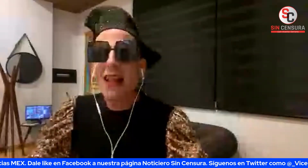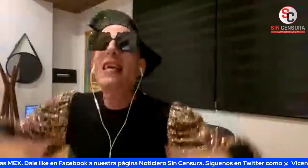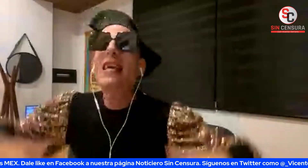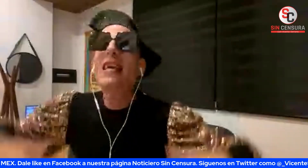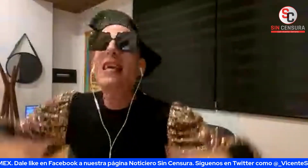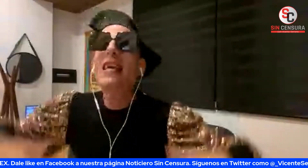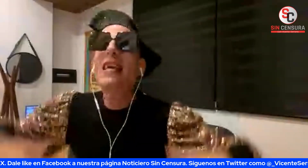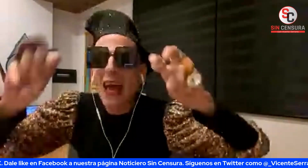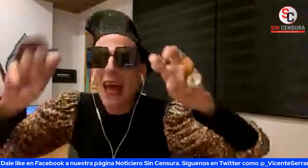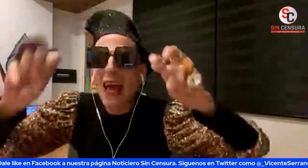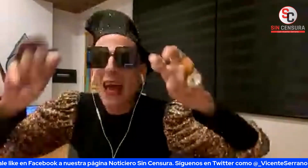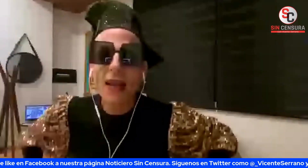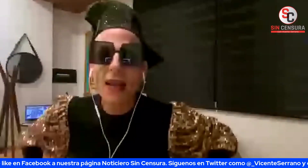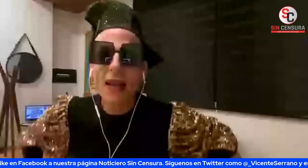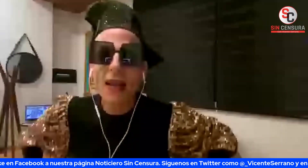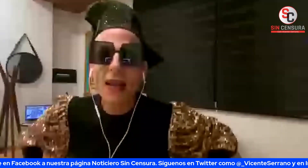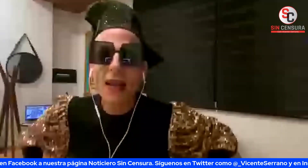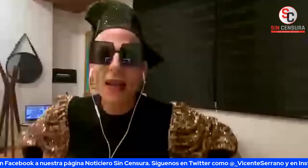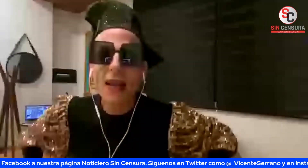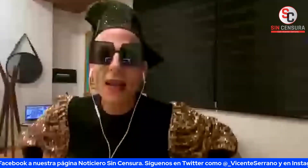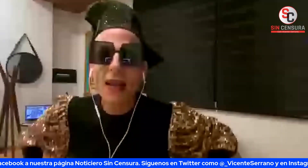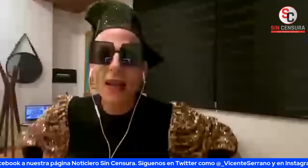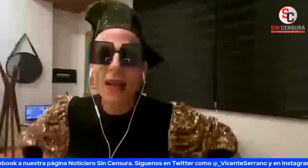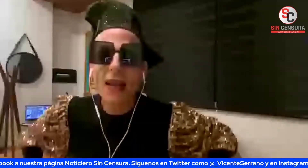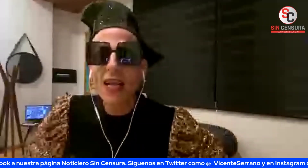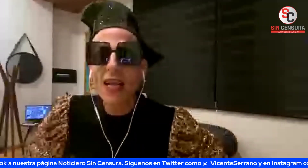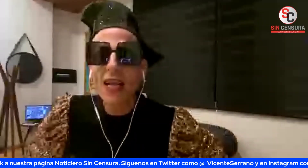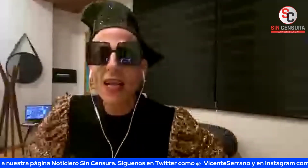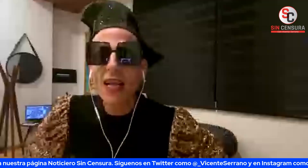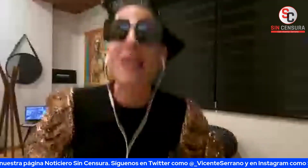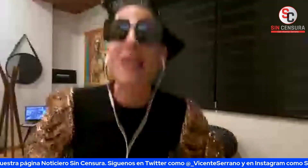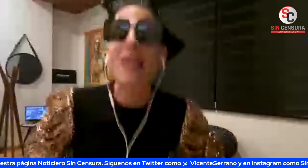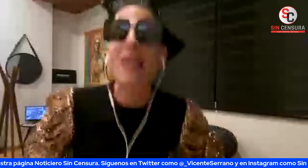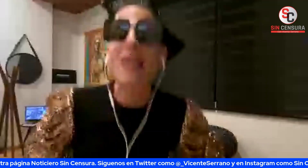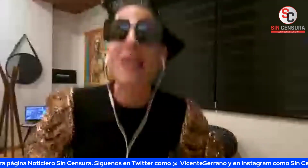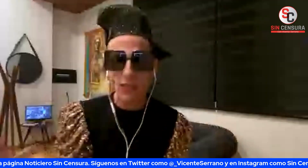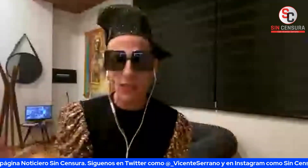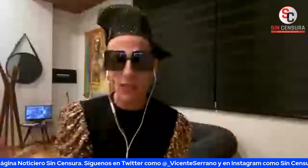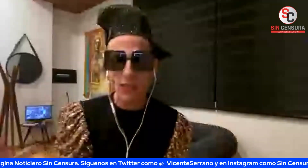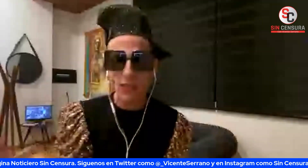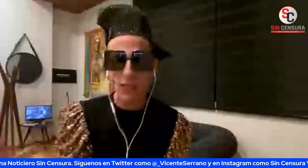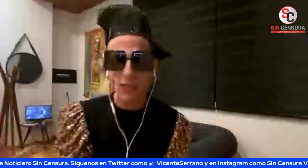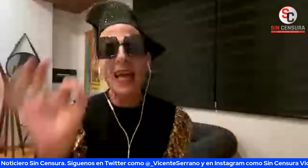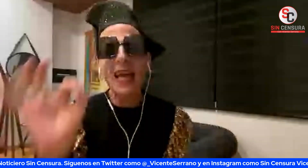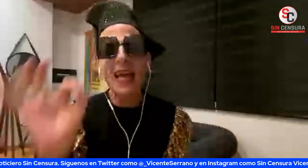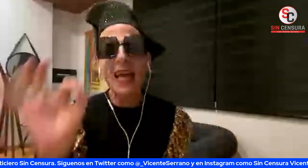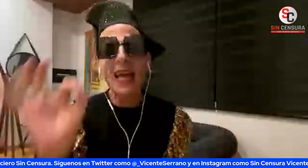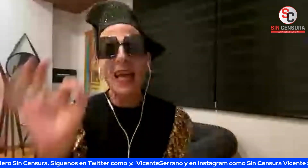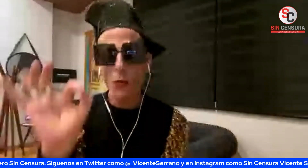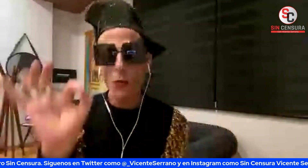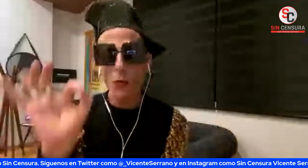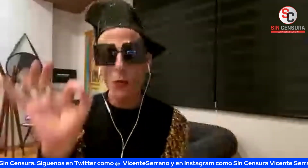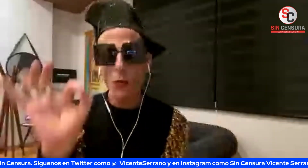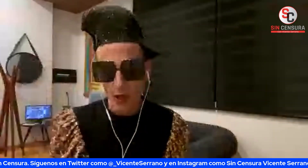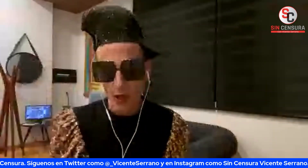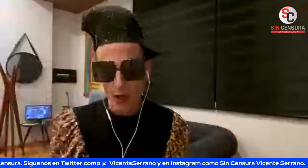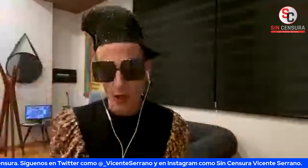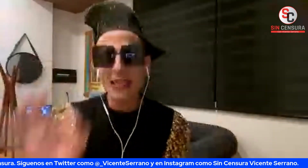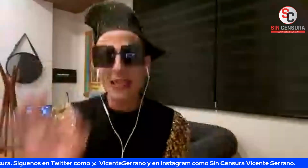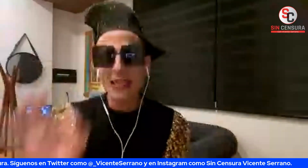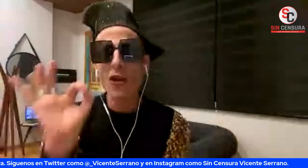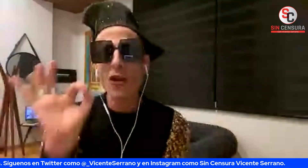dinero y se creara una crecimiento ficticio. Y tan tengo razón que Estados